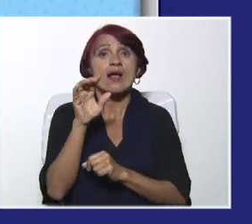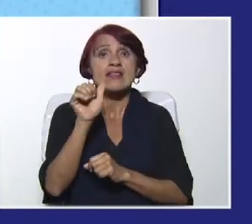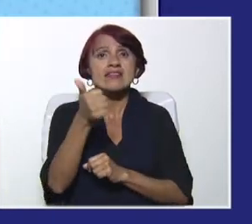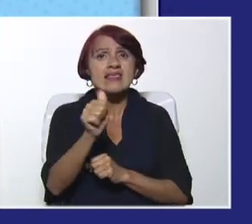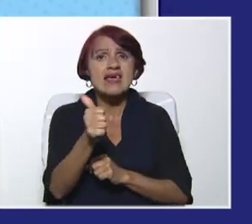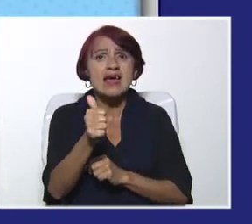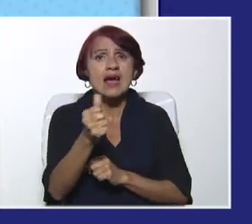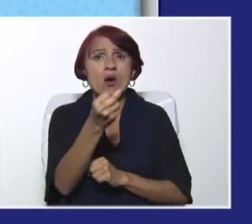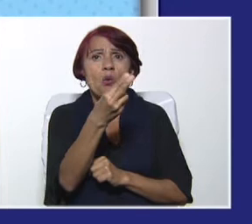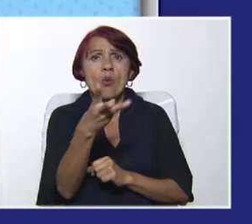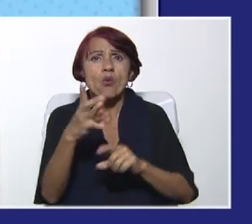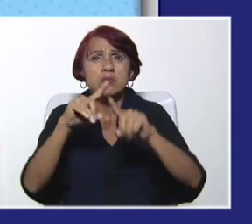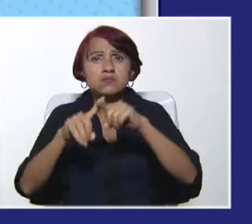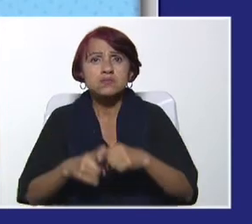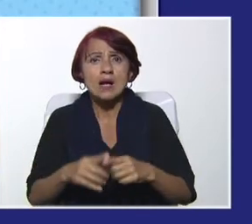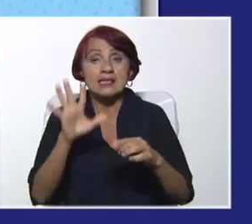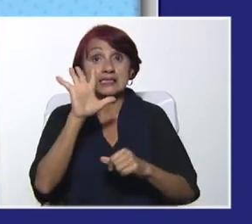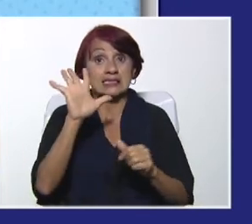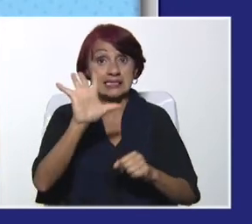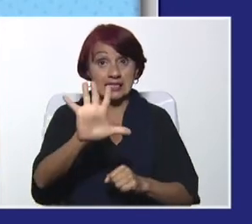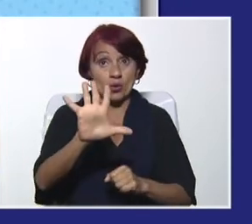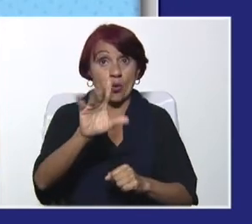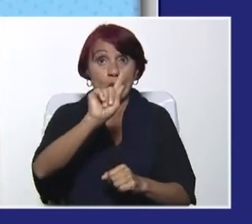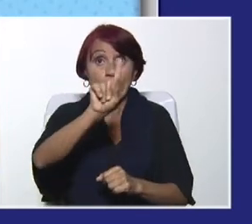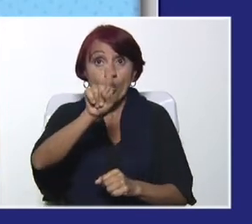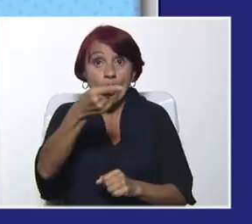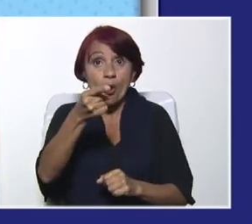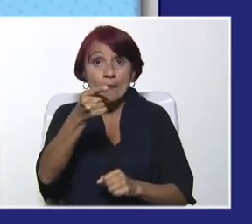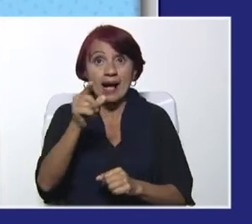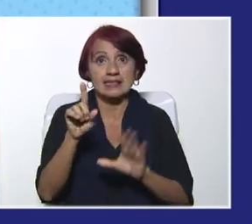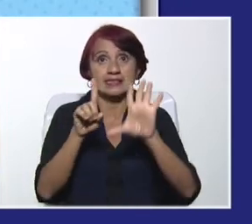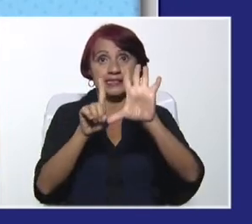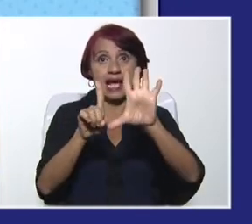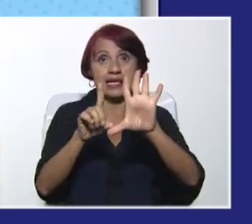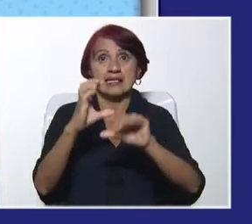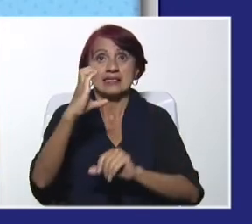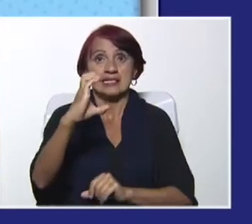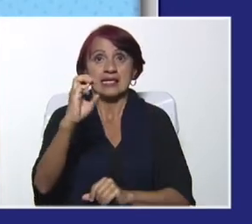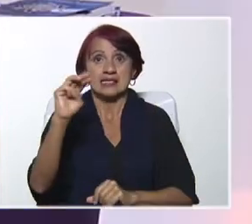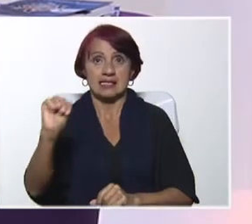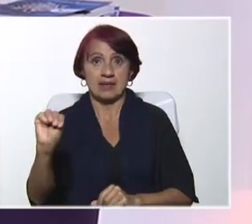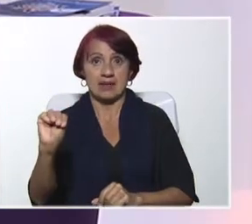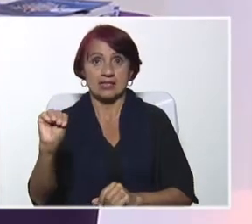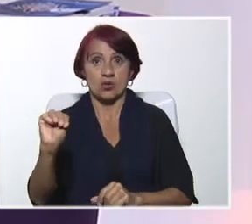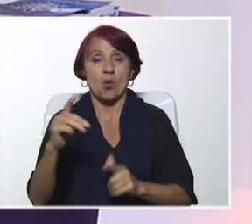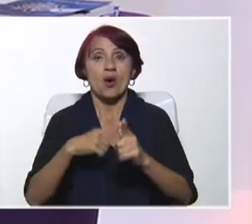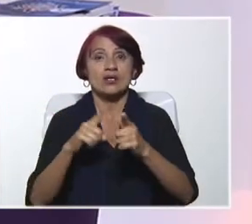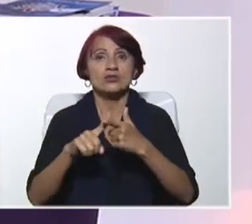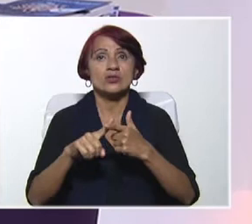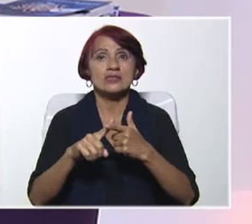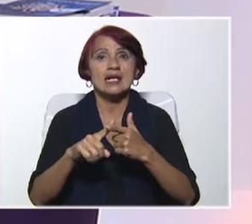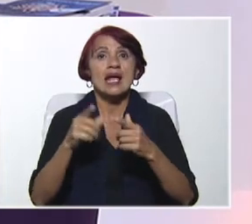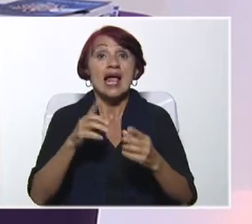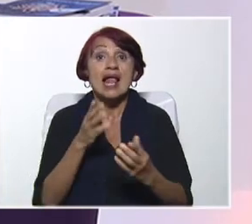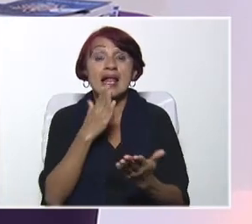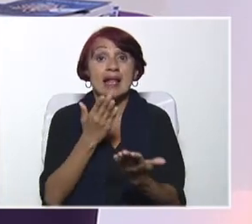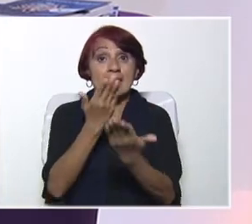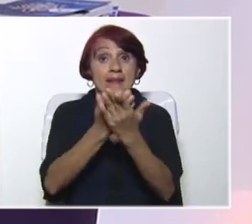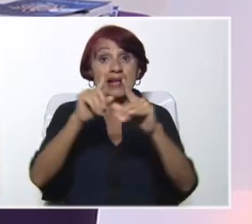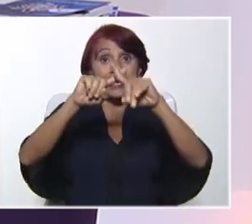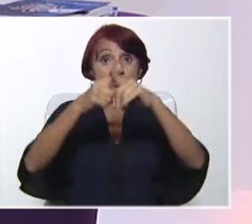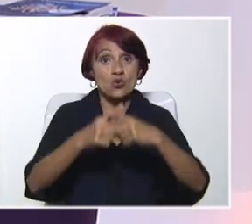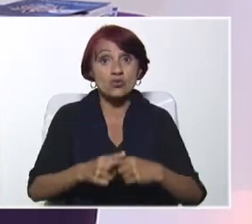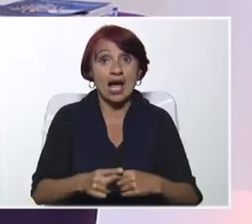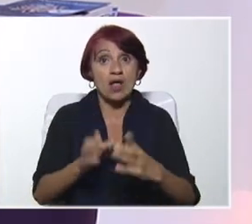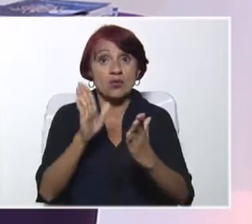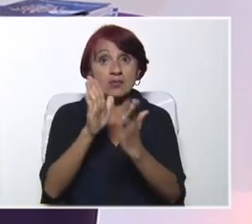queda 5,6 centímetros el valor de nuestra incógnita X, es decir, la proporción de este